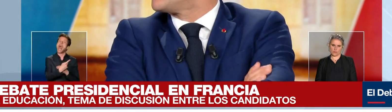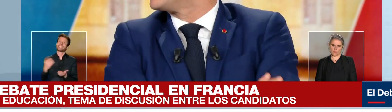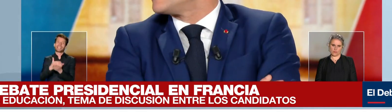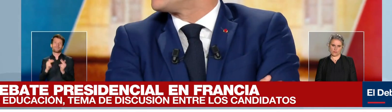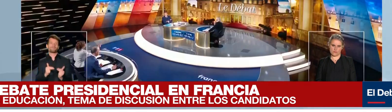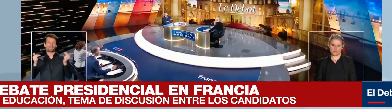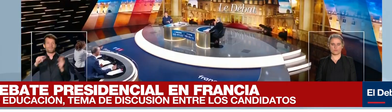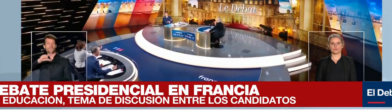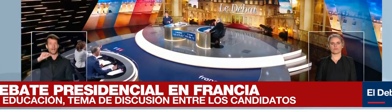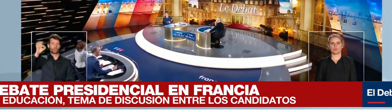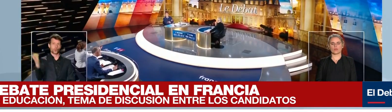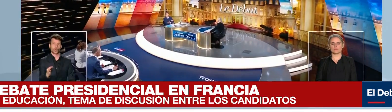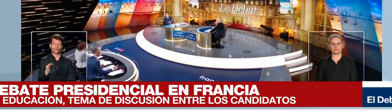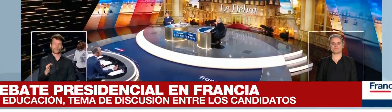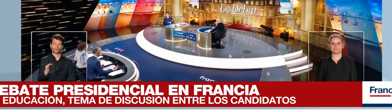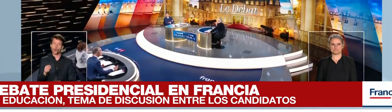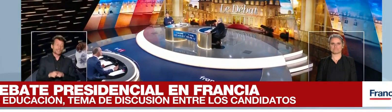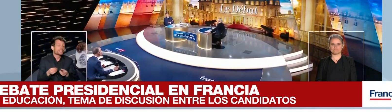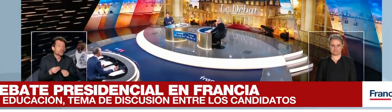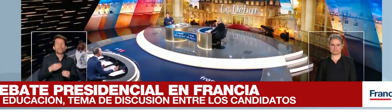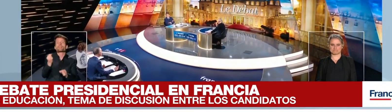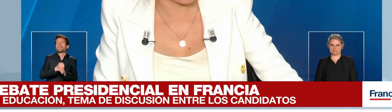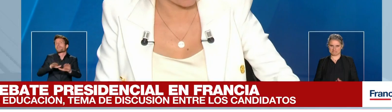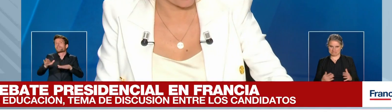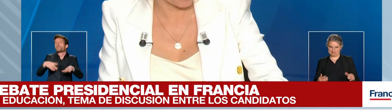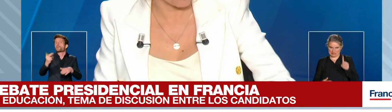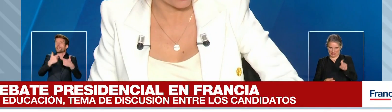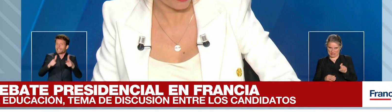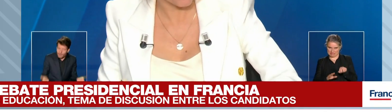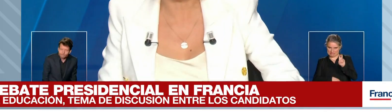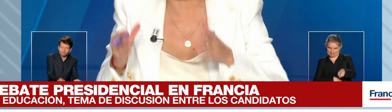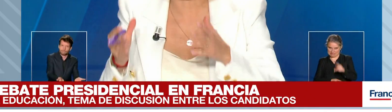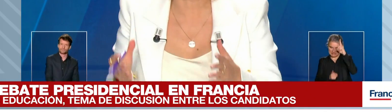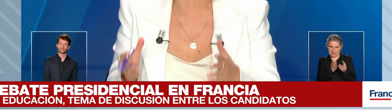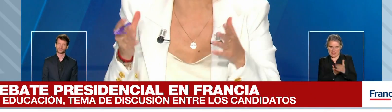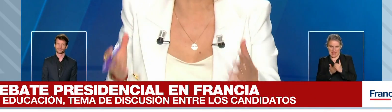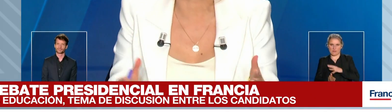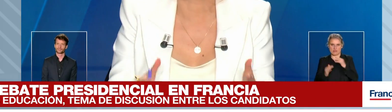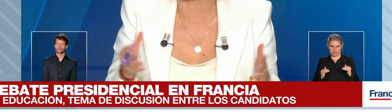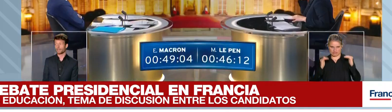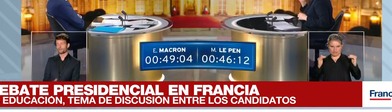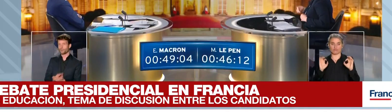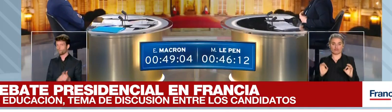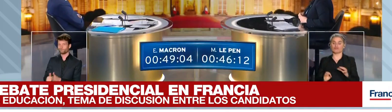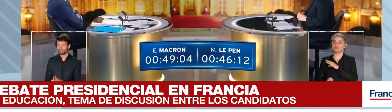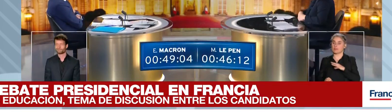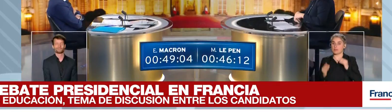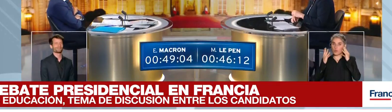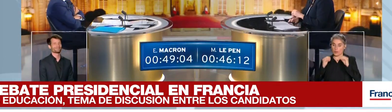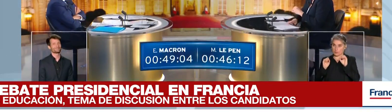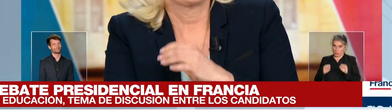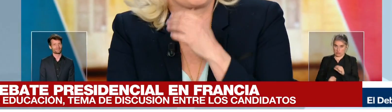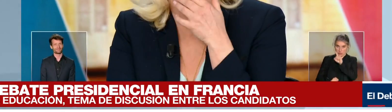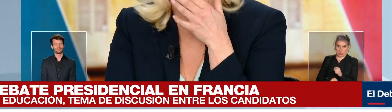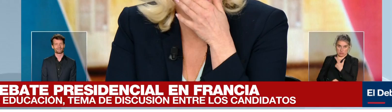innovadores, permitiendo mayor libertad en el terreno a los profesores. Bueno, usted anticipó nuestra pregunta sobre el aumento del número de docentes, pero así usted